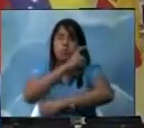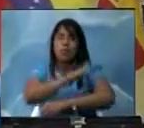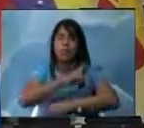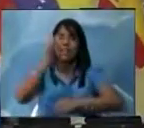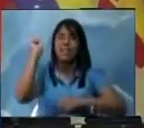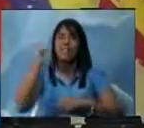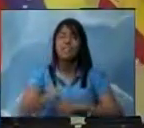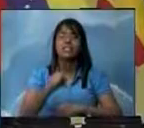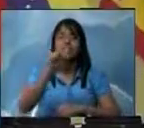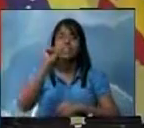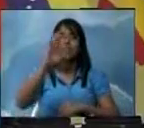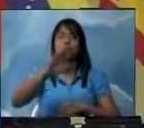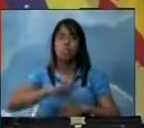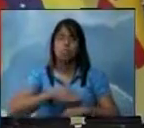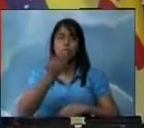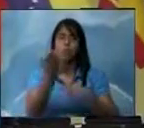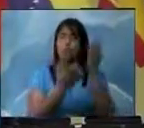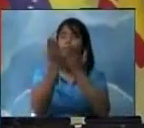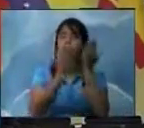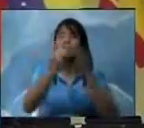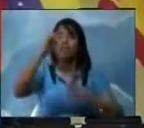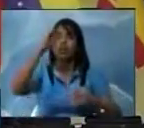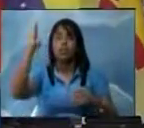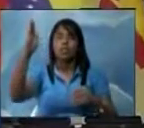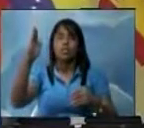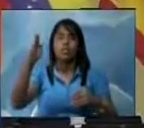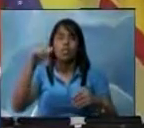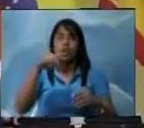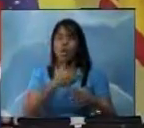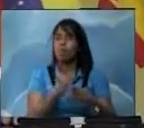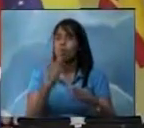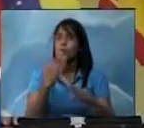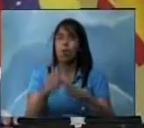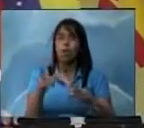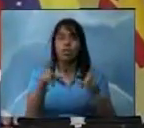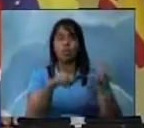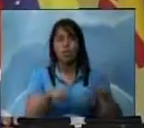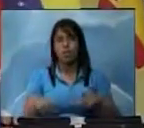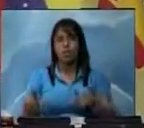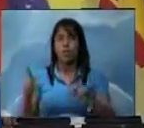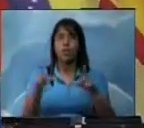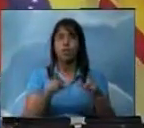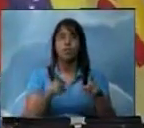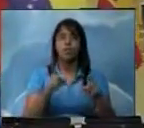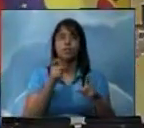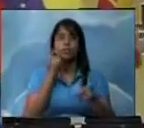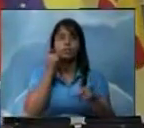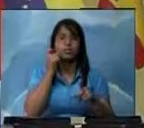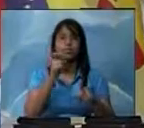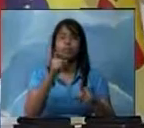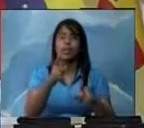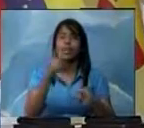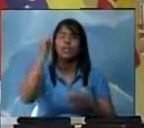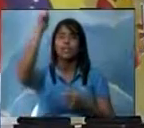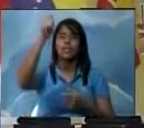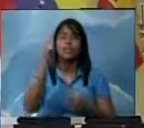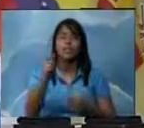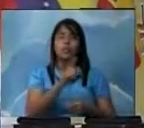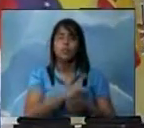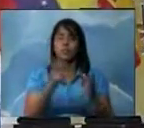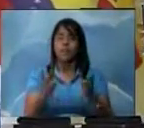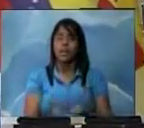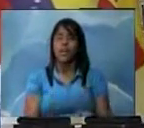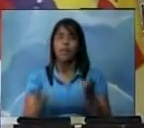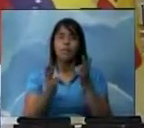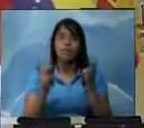que sí podemos servirle a Dios en cualquier lugar. Aleluya. Ese testimonio de la vida